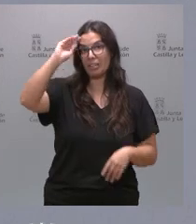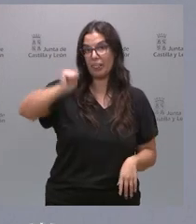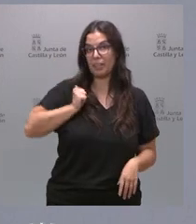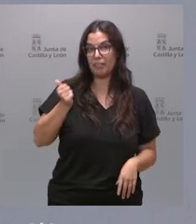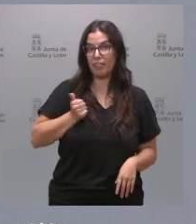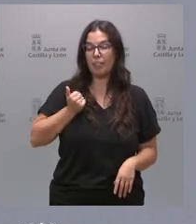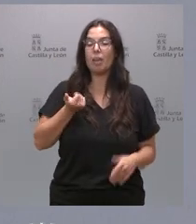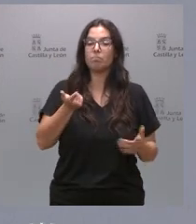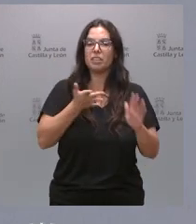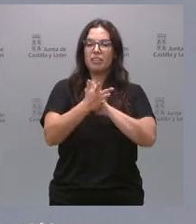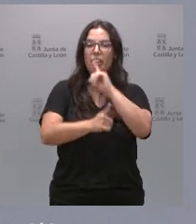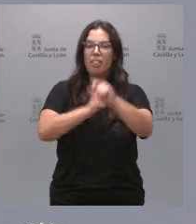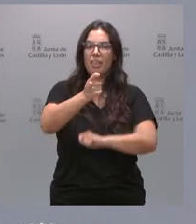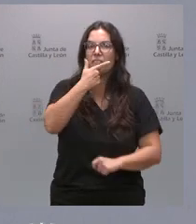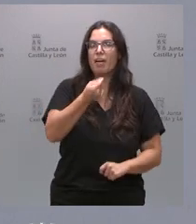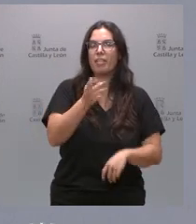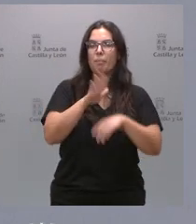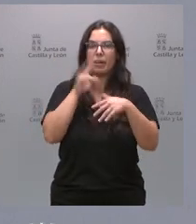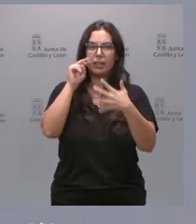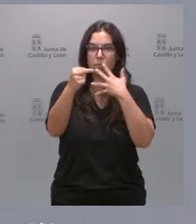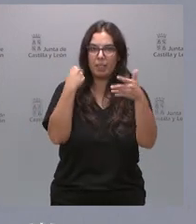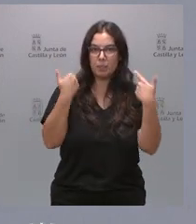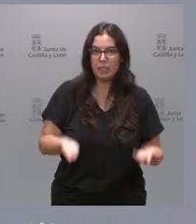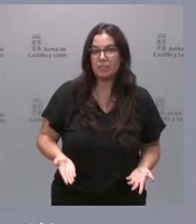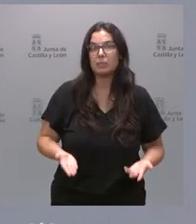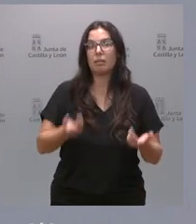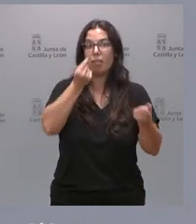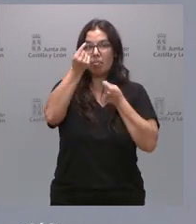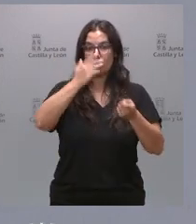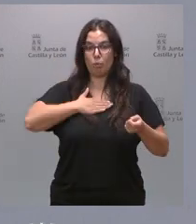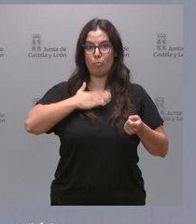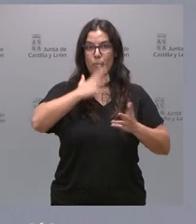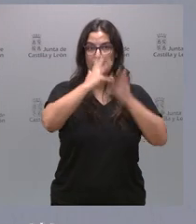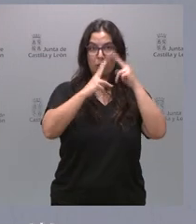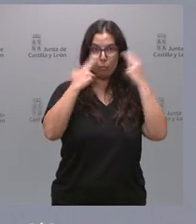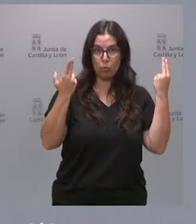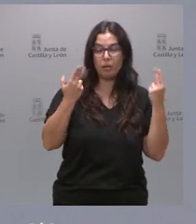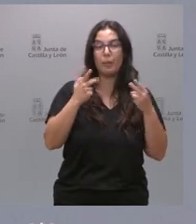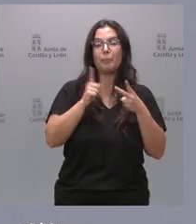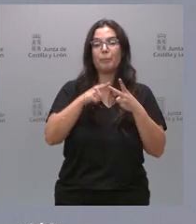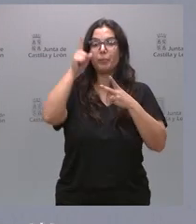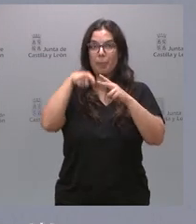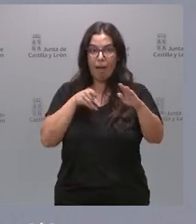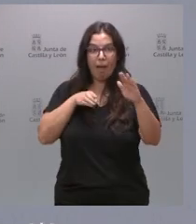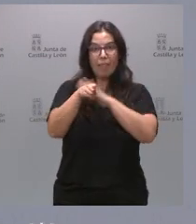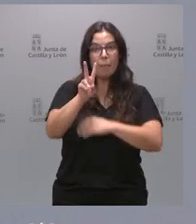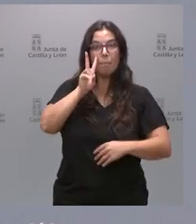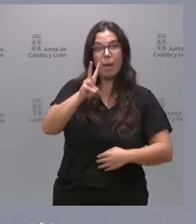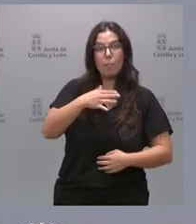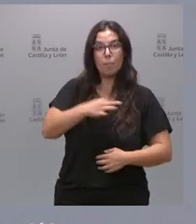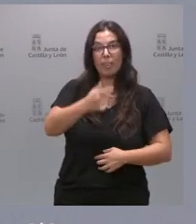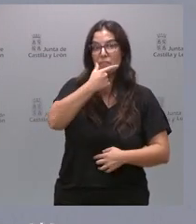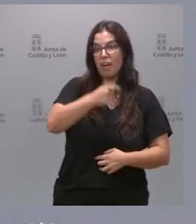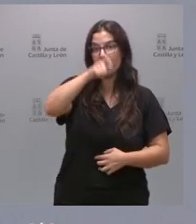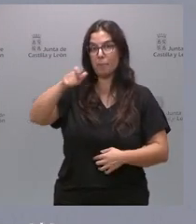con esto facilitamos la transparencia de los datos de la Administración el acceso a estos datos por parte